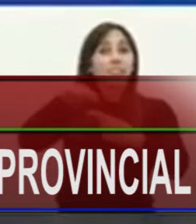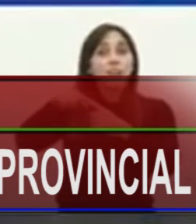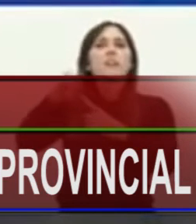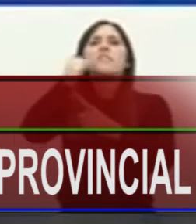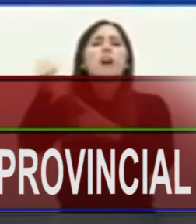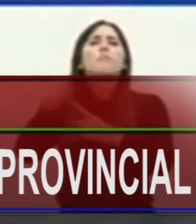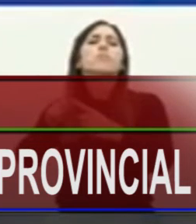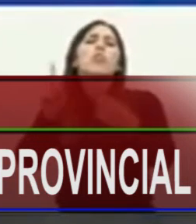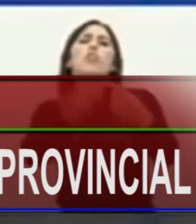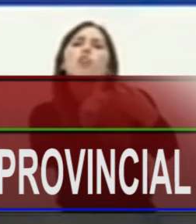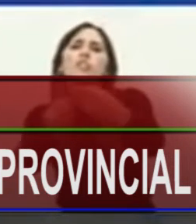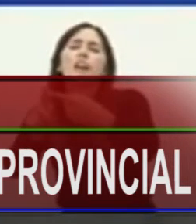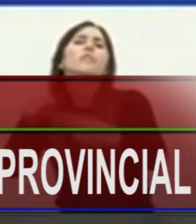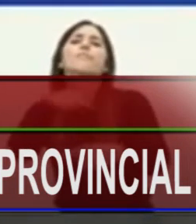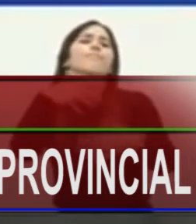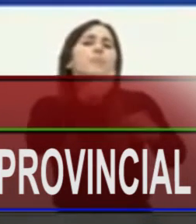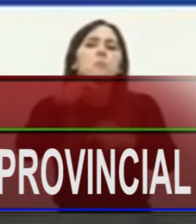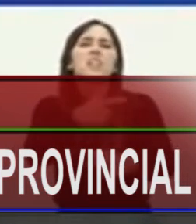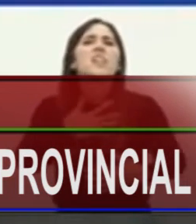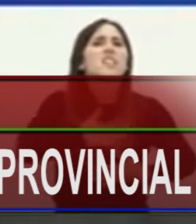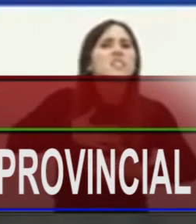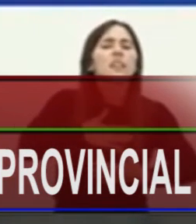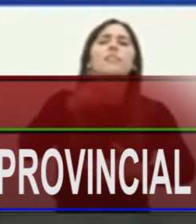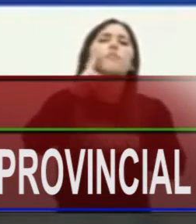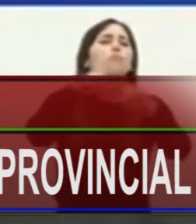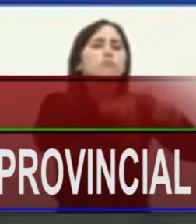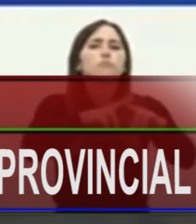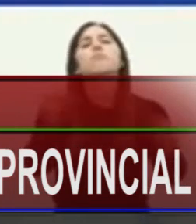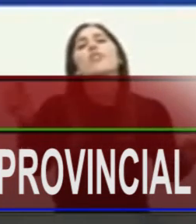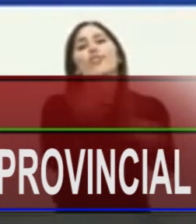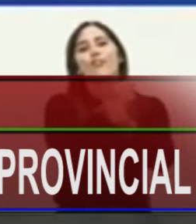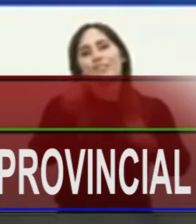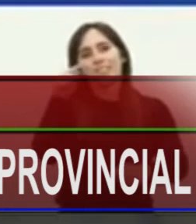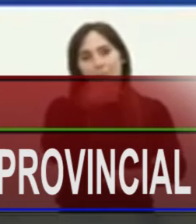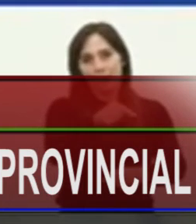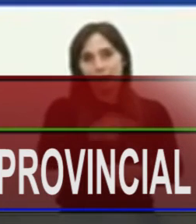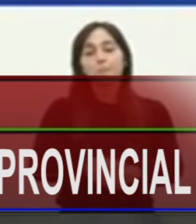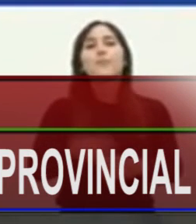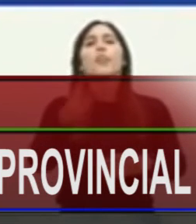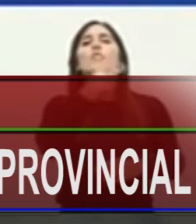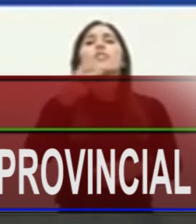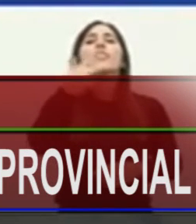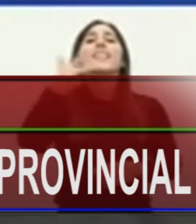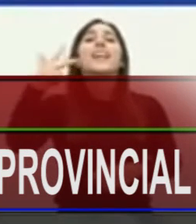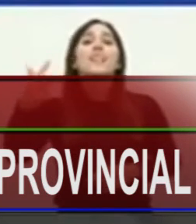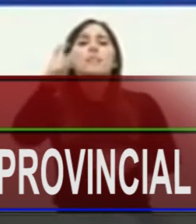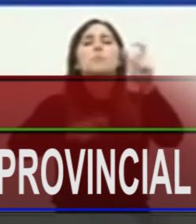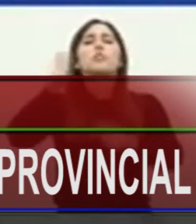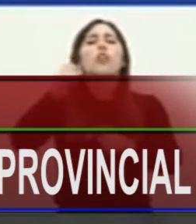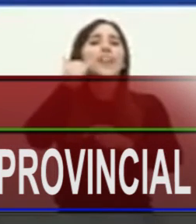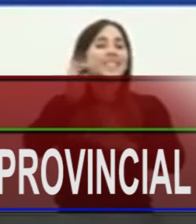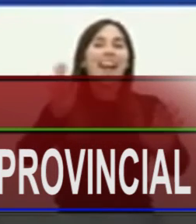otras personas tuvieron síntomas y ahí se las estudió. Tenemos 233 personas dadas de alta, un total